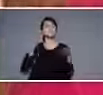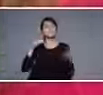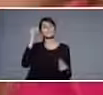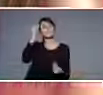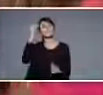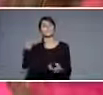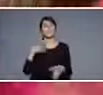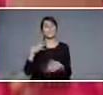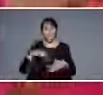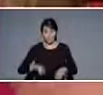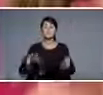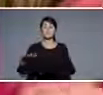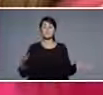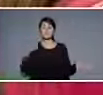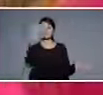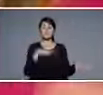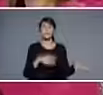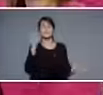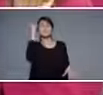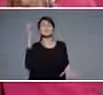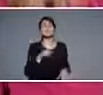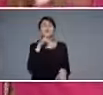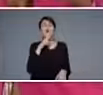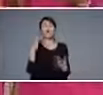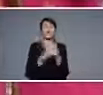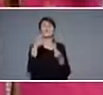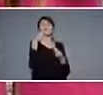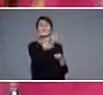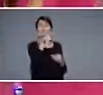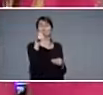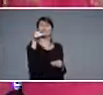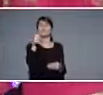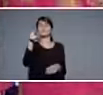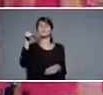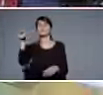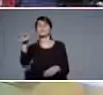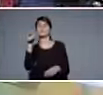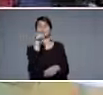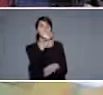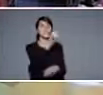decente, una princesa que piensa en verde y que contigo